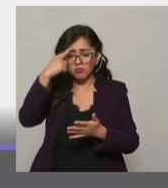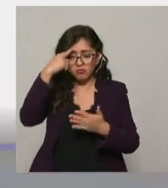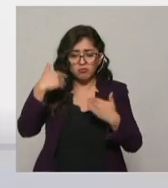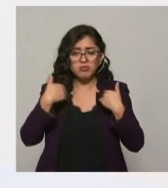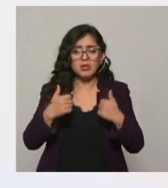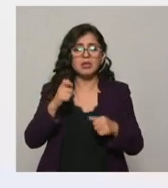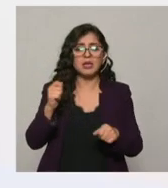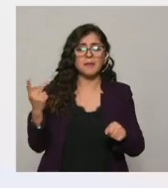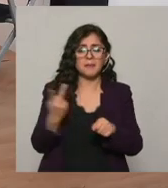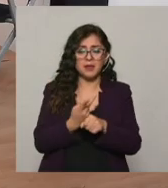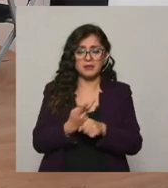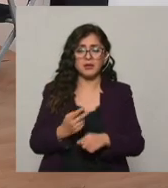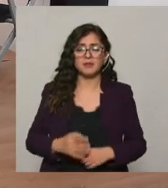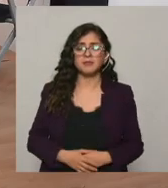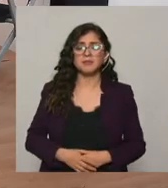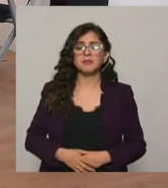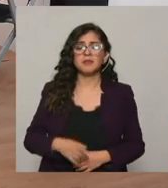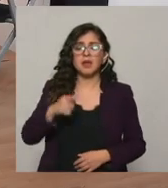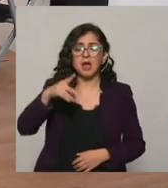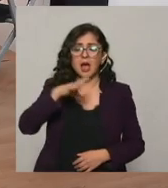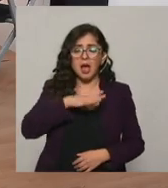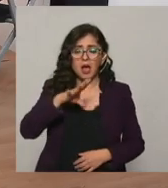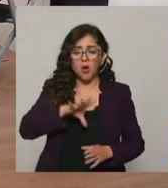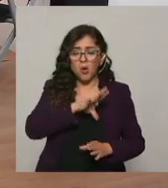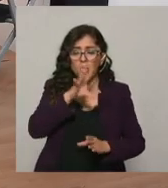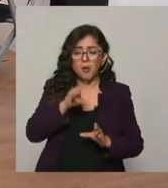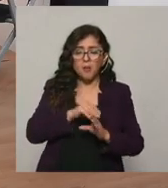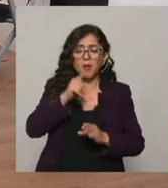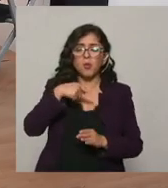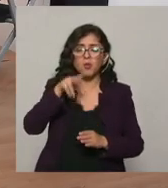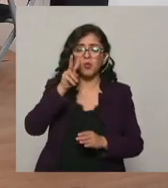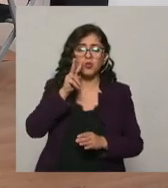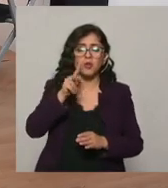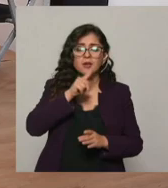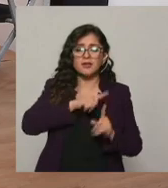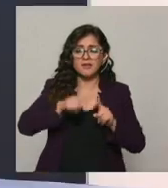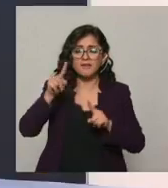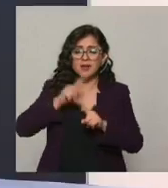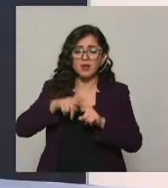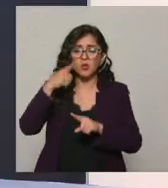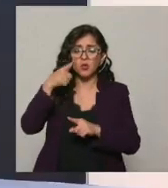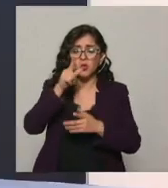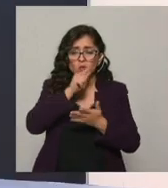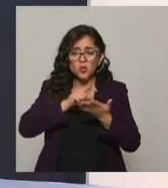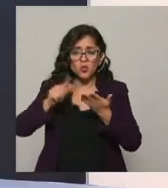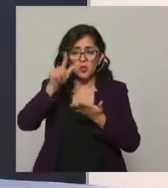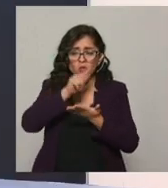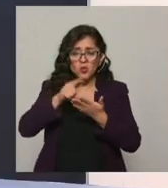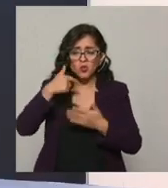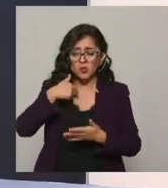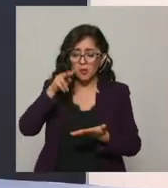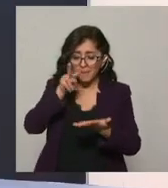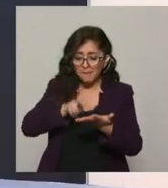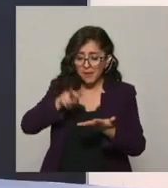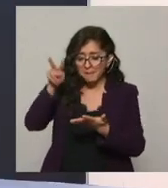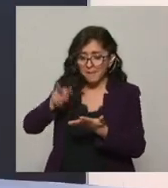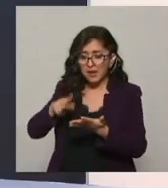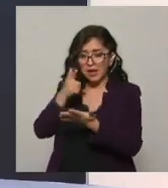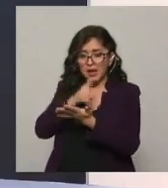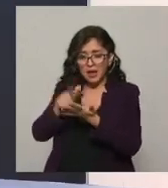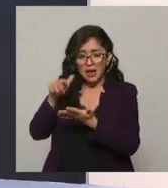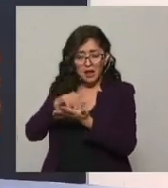violencia sin duda permanente. Absoluta, Yo lo constante. veo en tus tweets, cada tweet que leo de tu parte, de